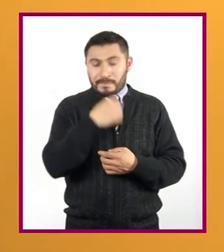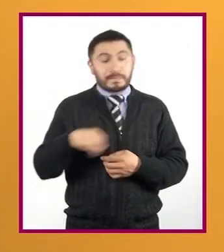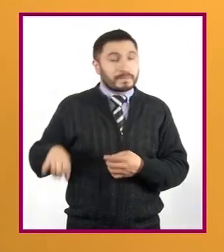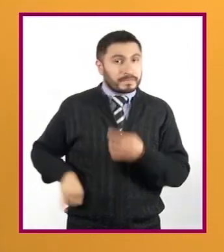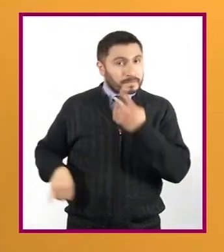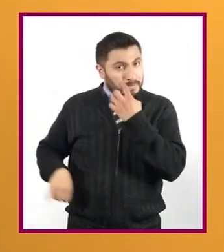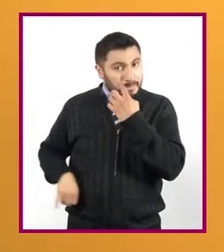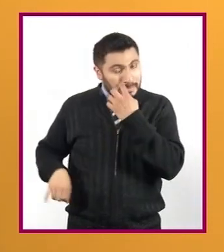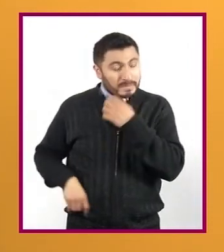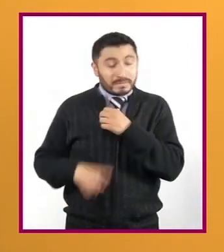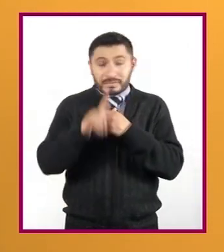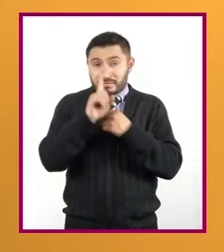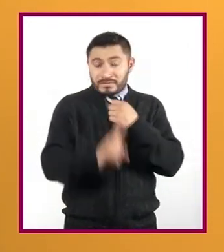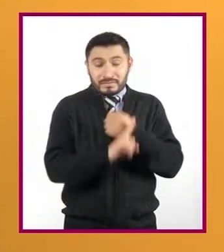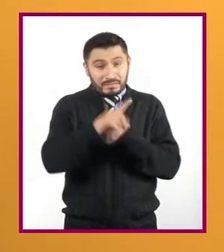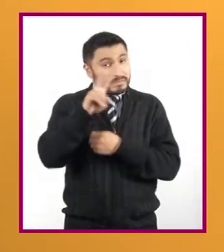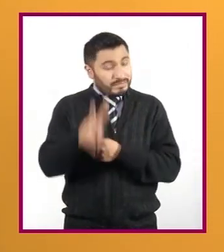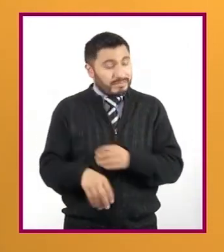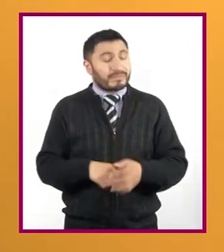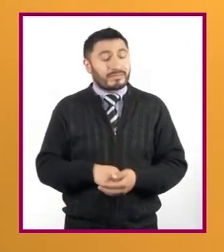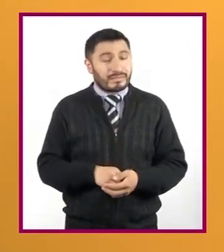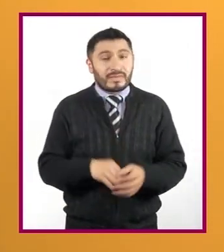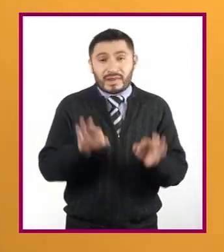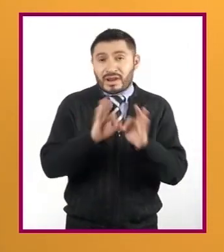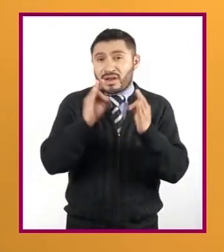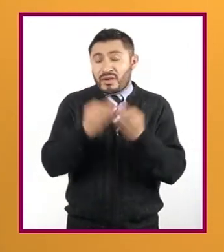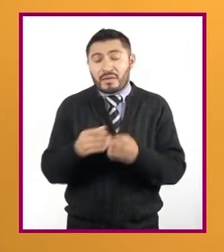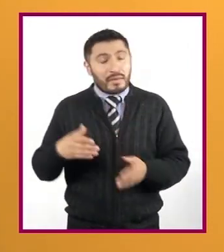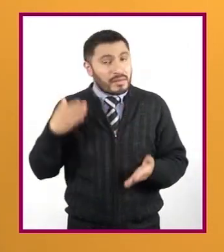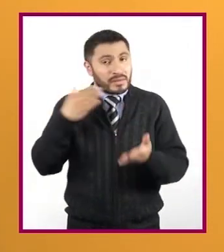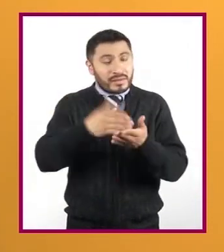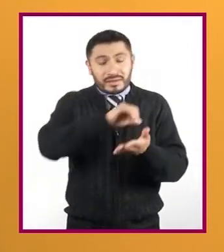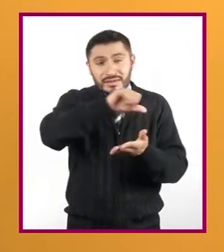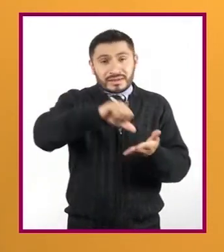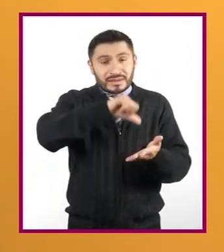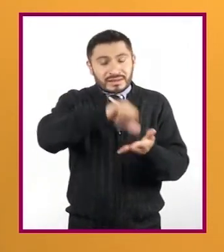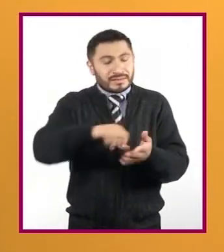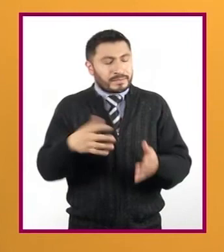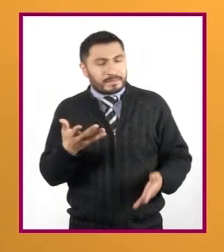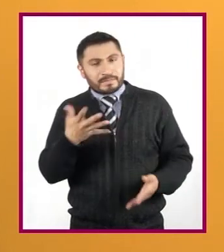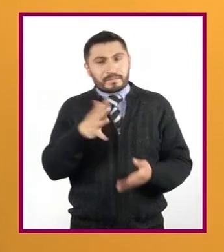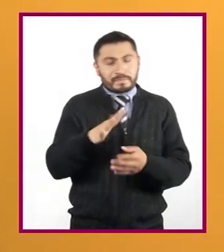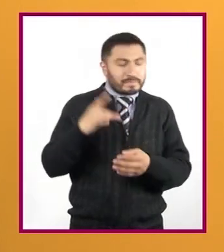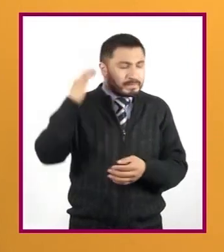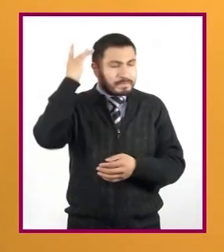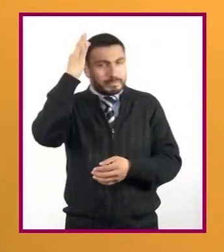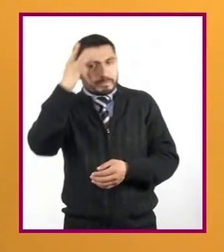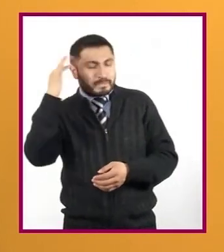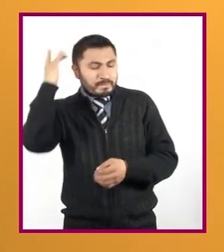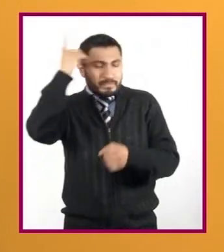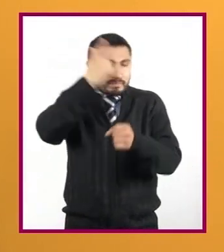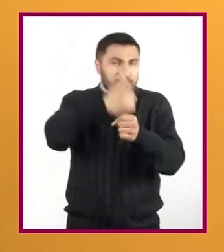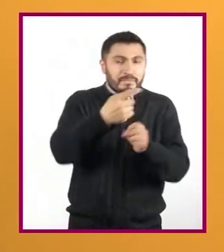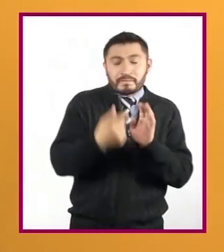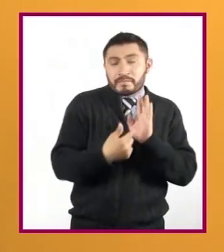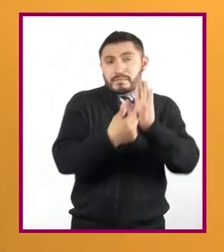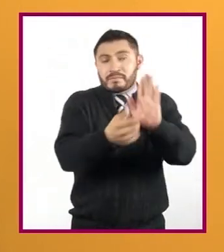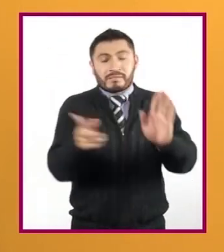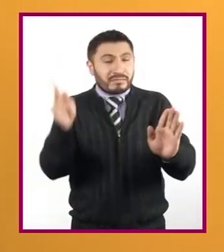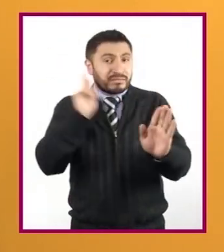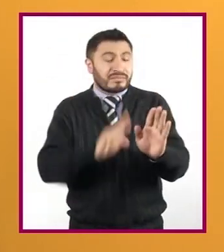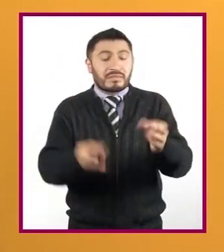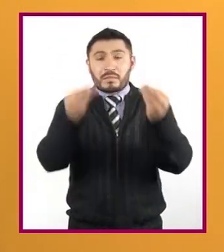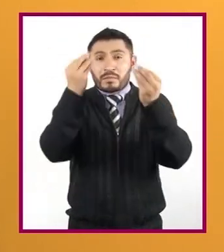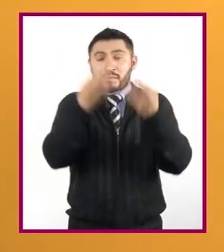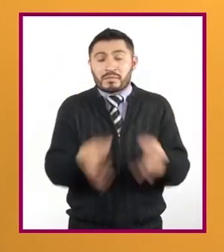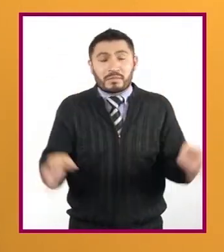Interesante problema. Las medidas de tendencia central calculadas en una muestra tienen una gran